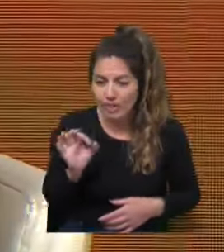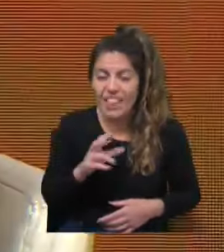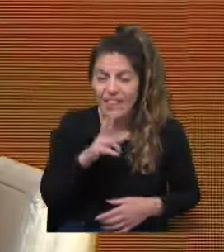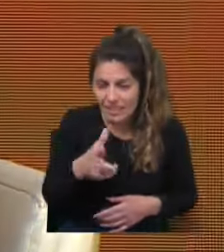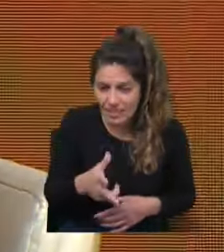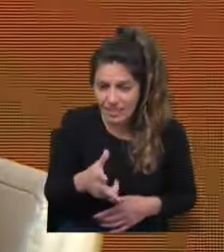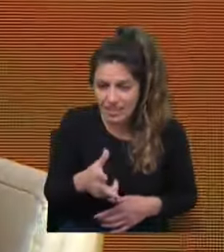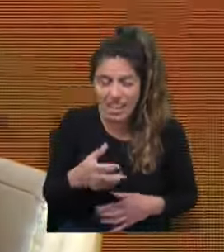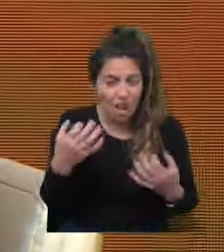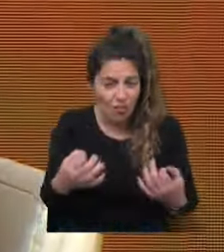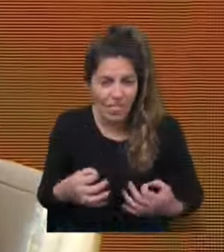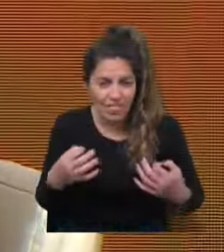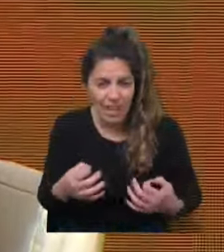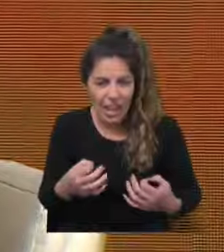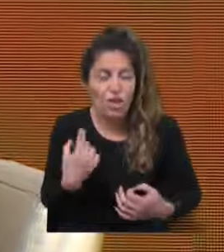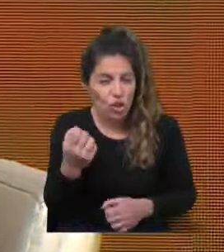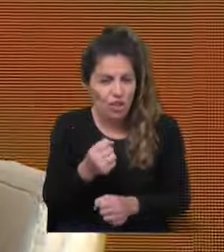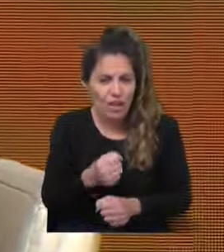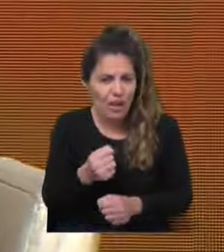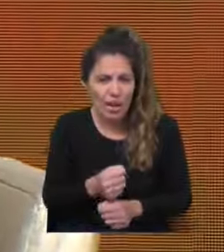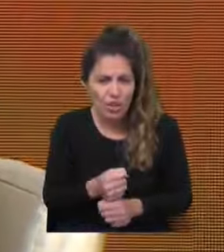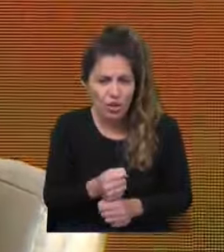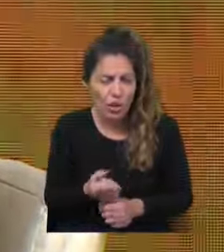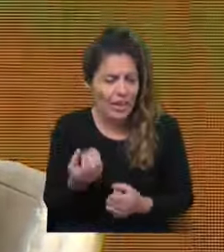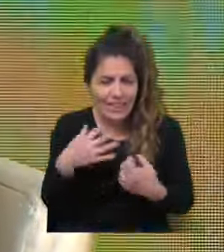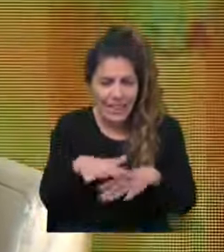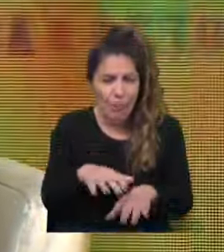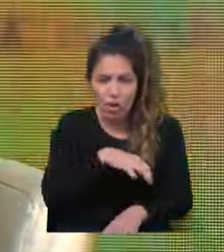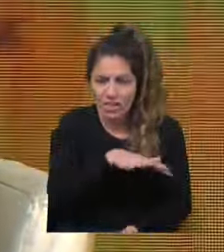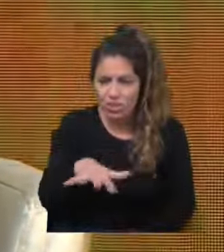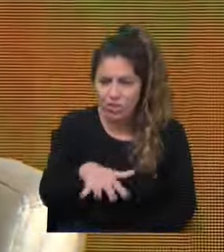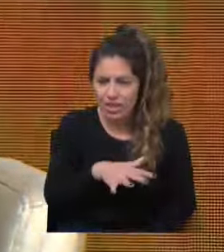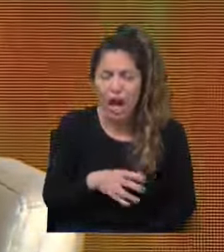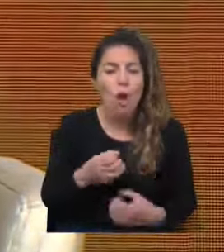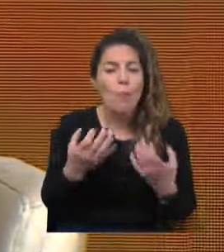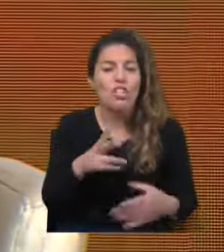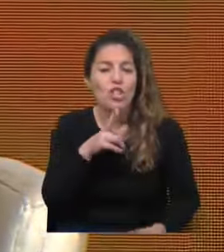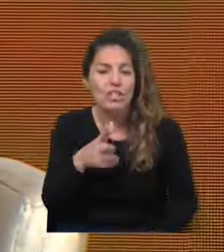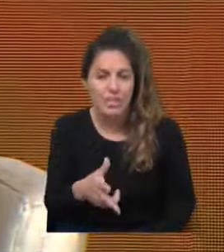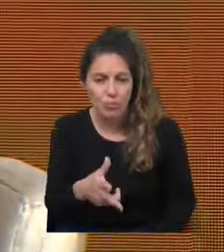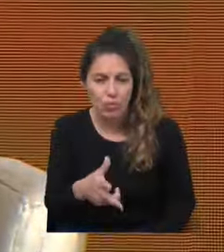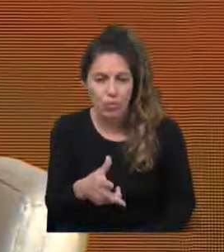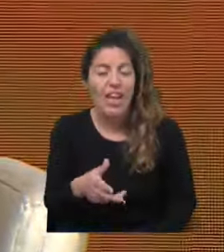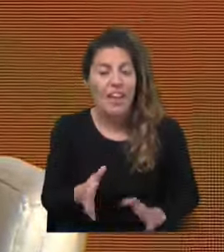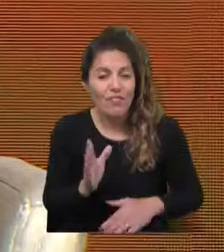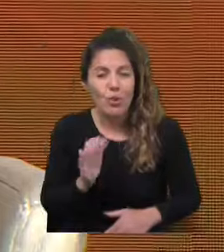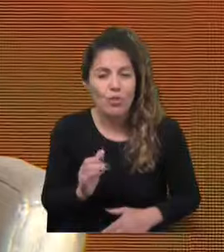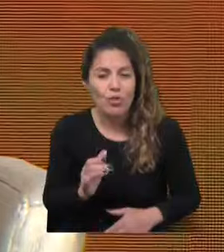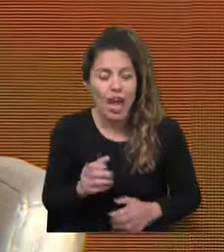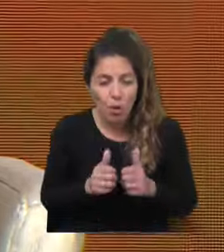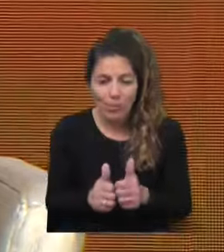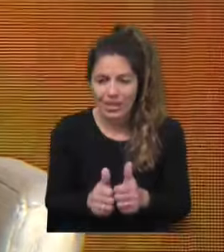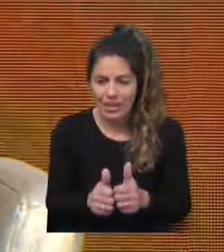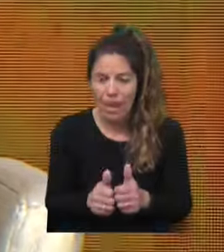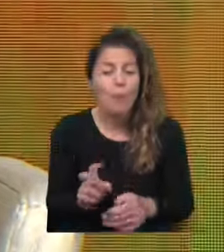decir la verdad de que somos trabajadores como parte de la sociedad. Y por eso decimos que vamos a acompañar,